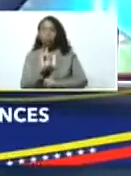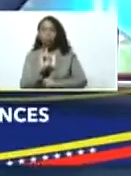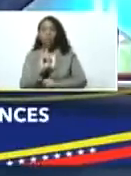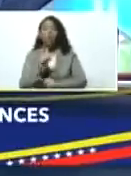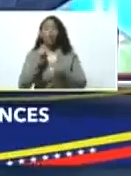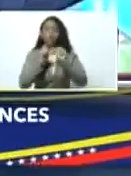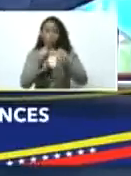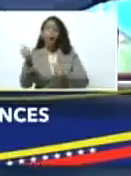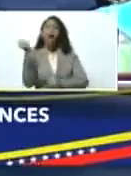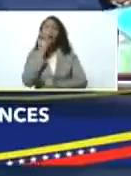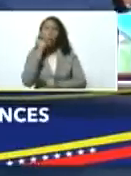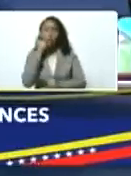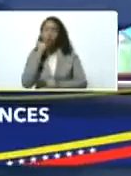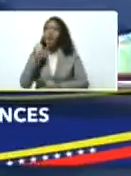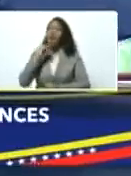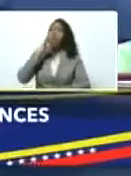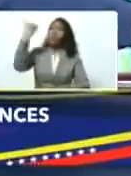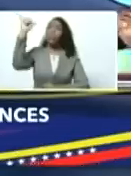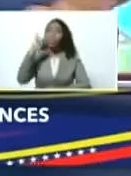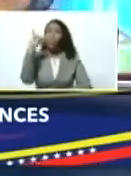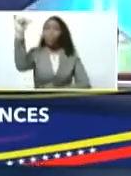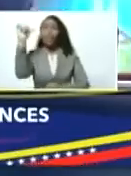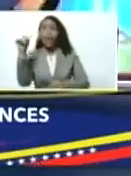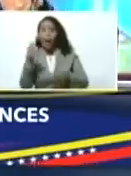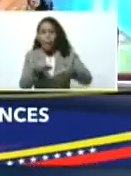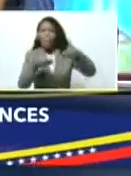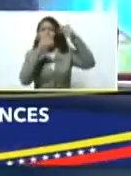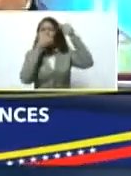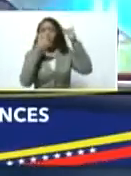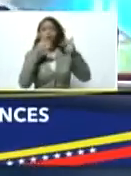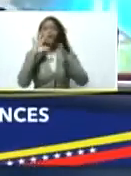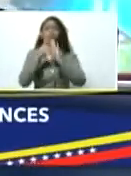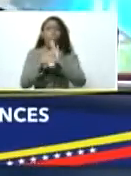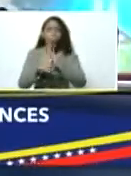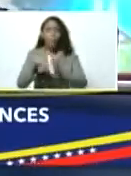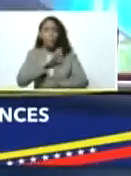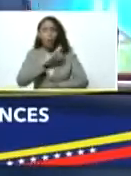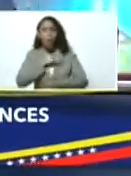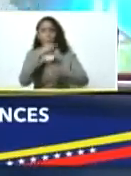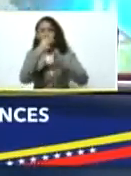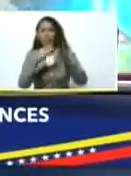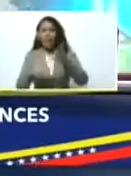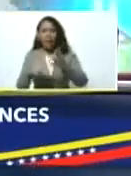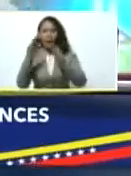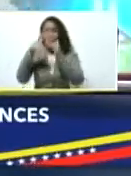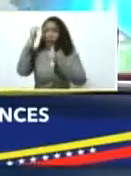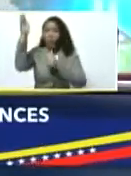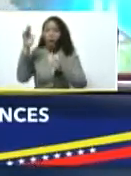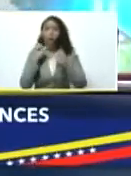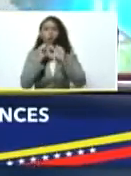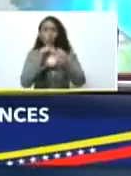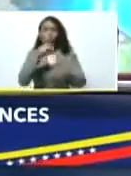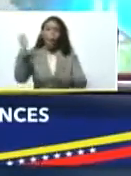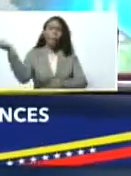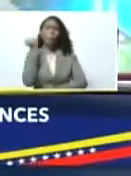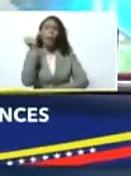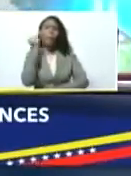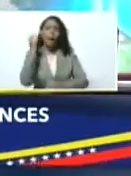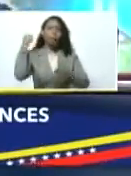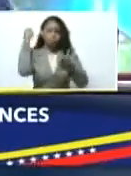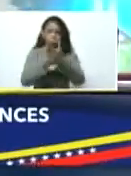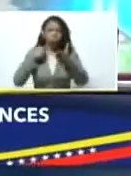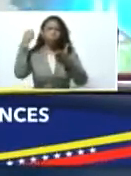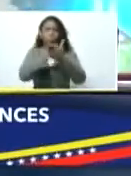abusos, las sanciones, el secuestro y el robo de activos venezolanos en el exterior. Seguiremos protestando,